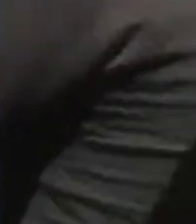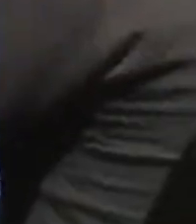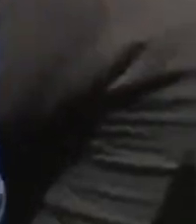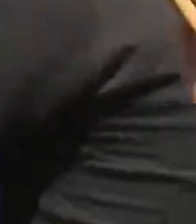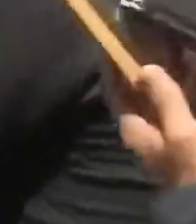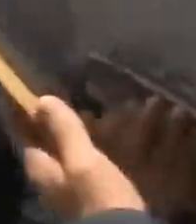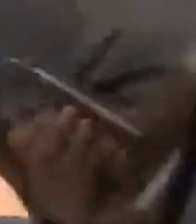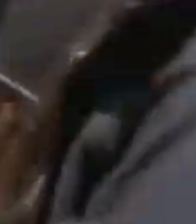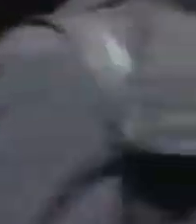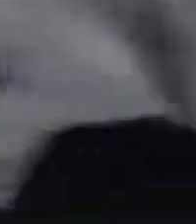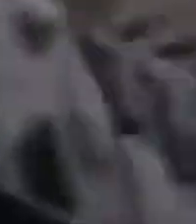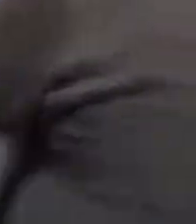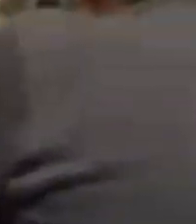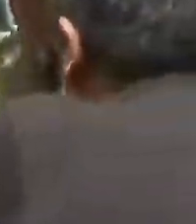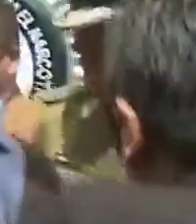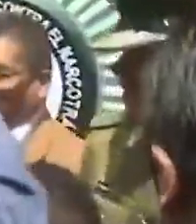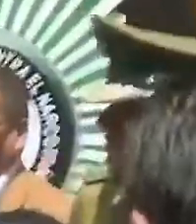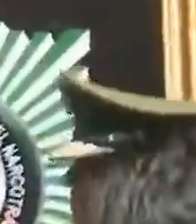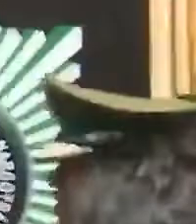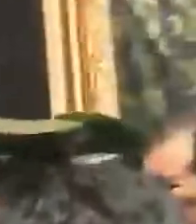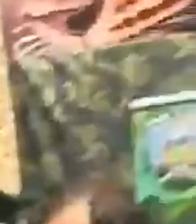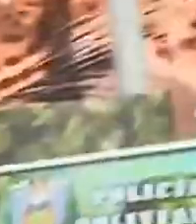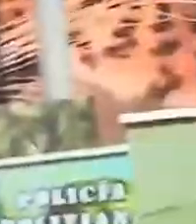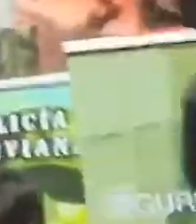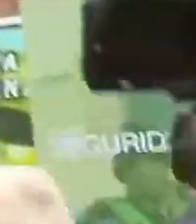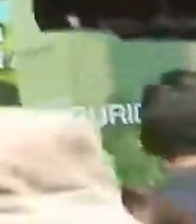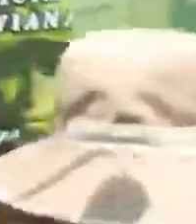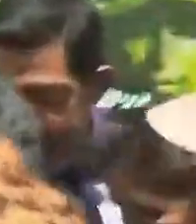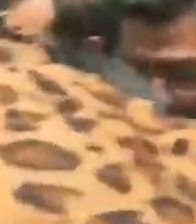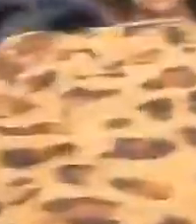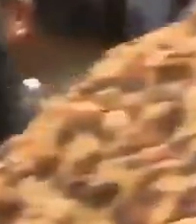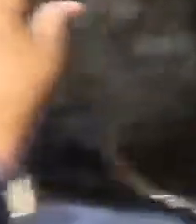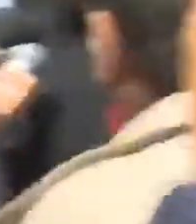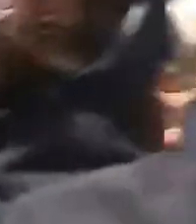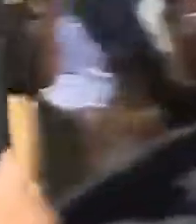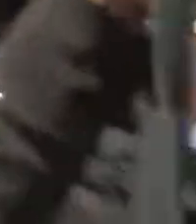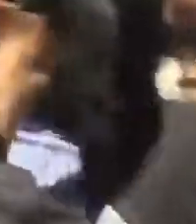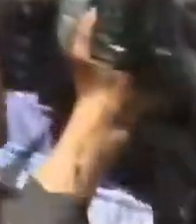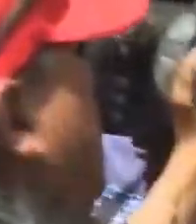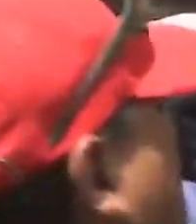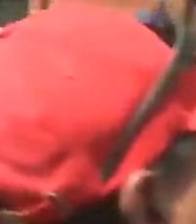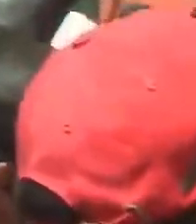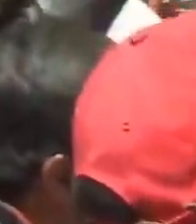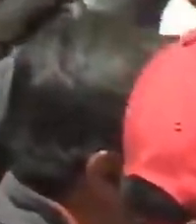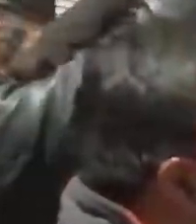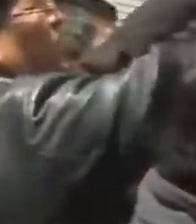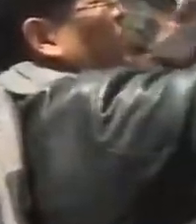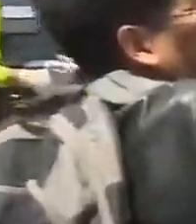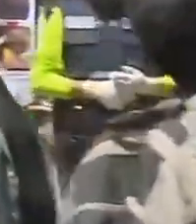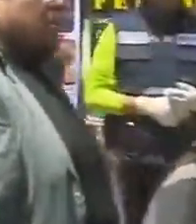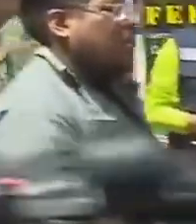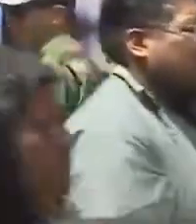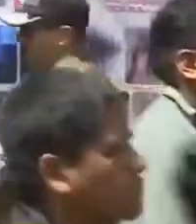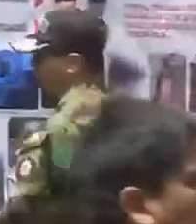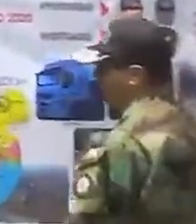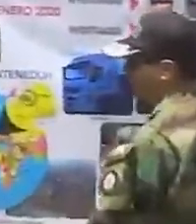de esa manera se llevó a cabo la conferencia de prensa del ministro Arturo Murillo, quien estuvo